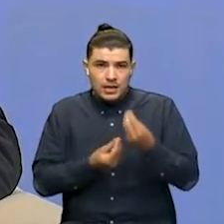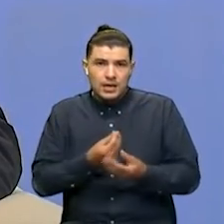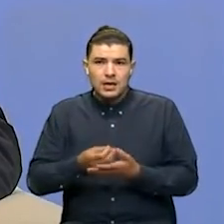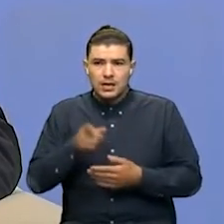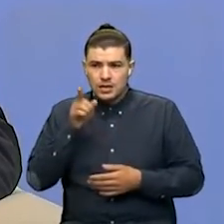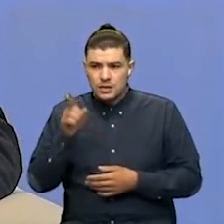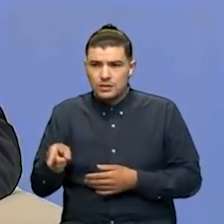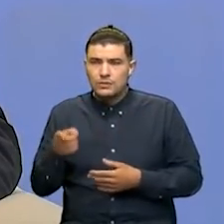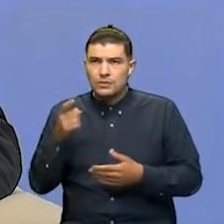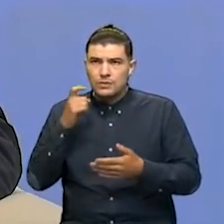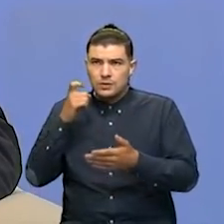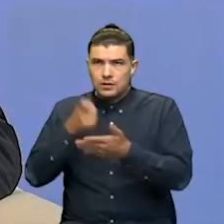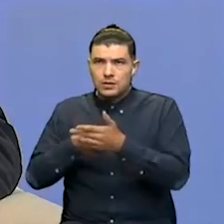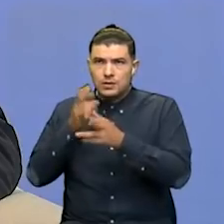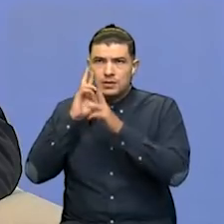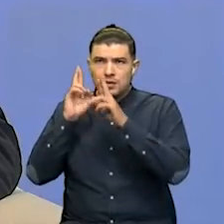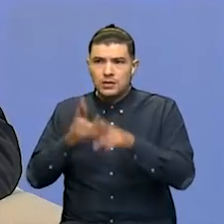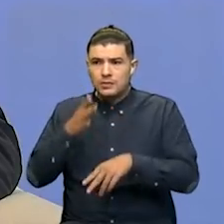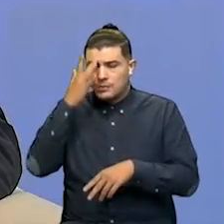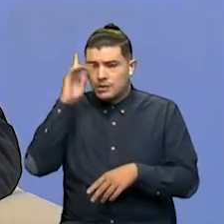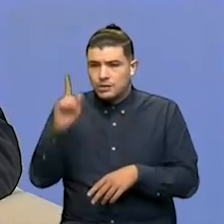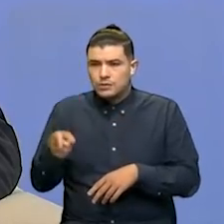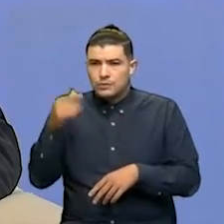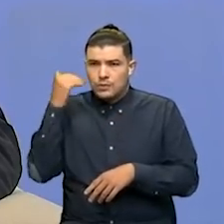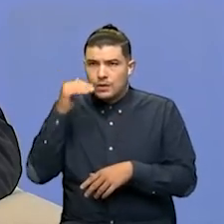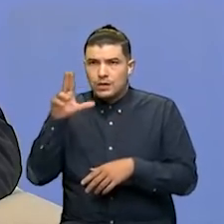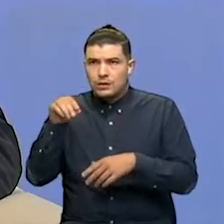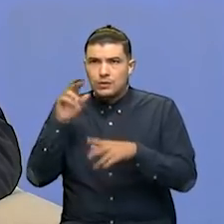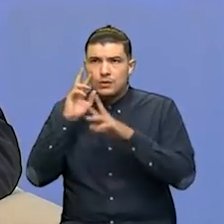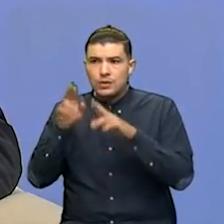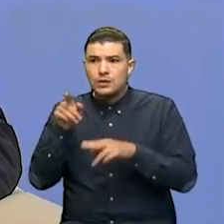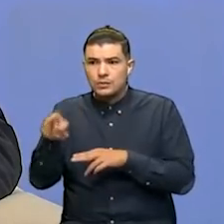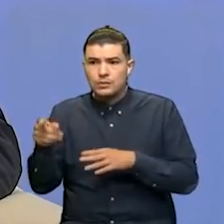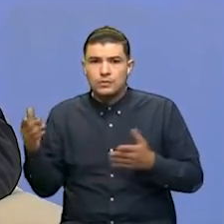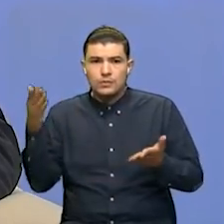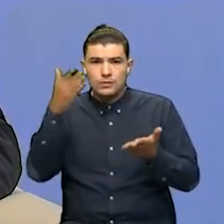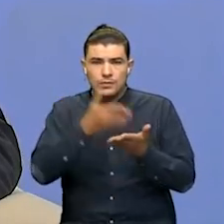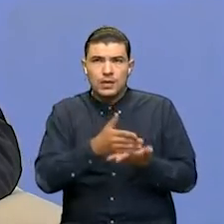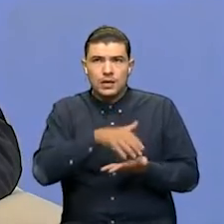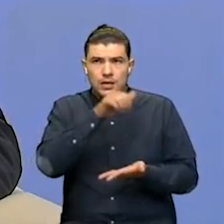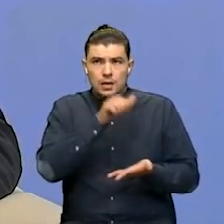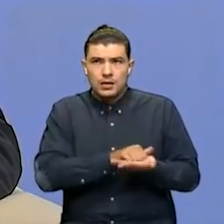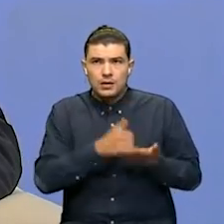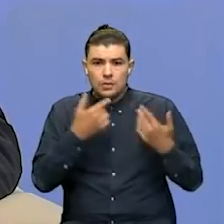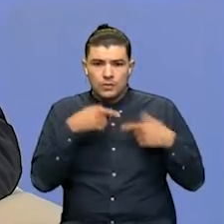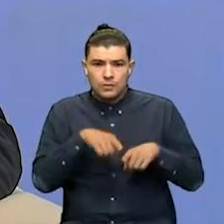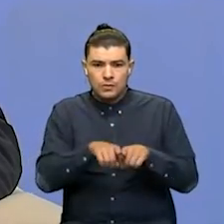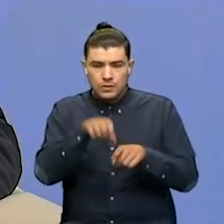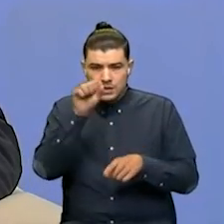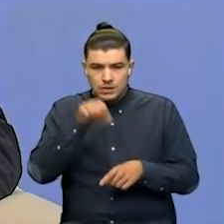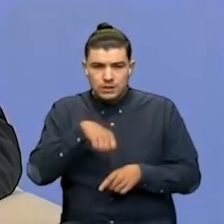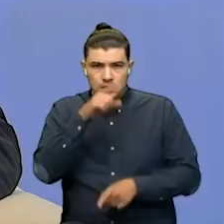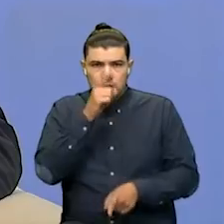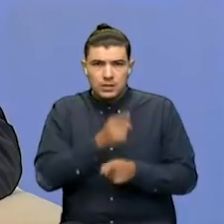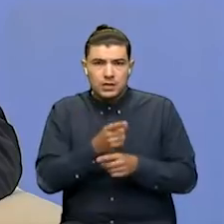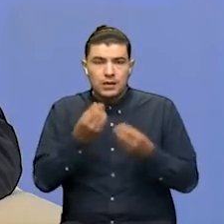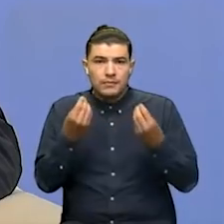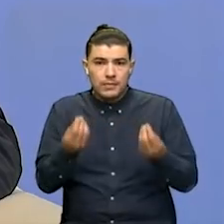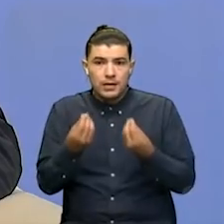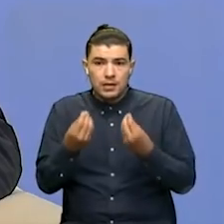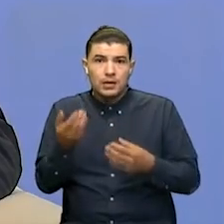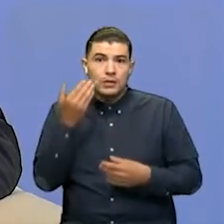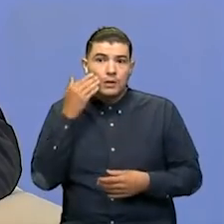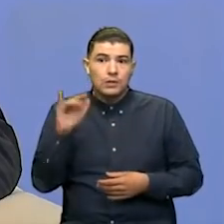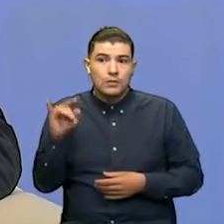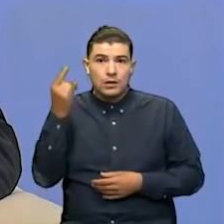declarar esa unión marital de hecho, porque ella no está casada. Entonces coja, vayan a una notaría, declaren esa unión marital de hecho para que en dado caso